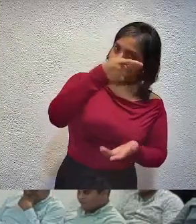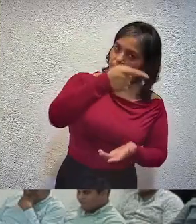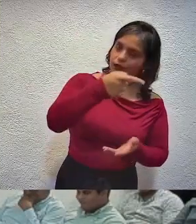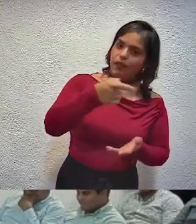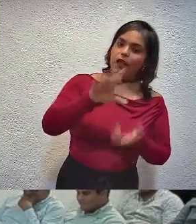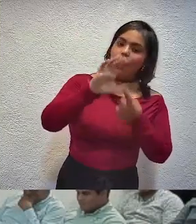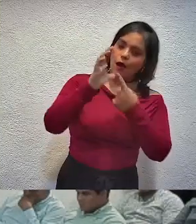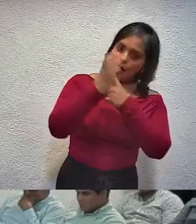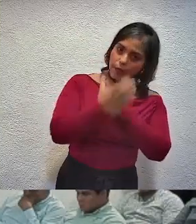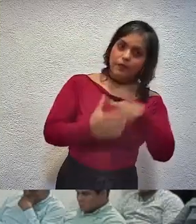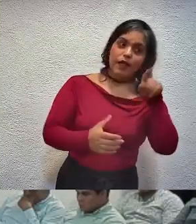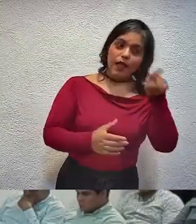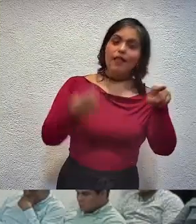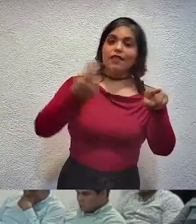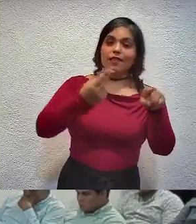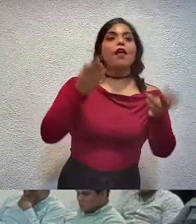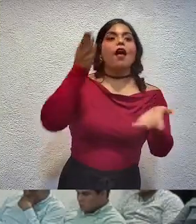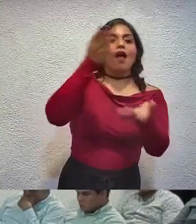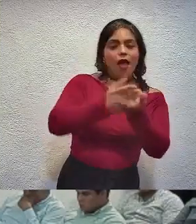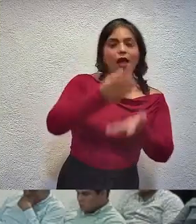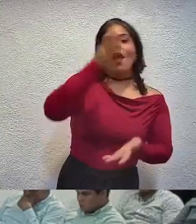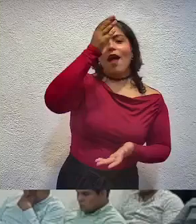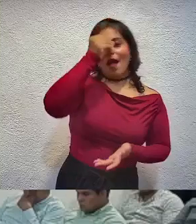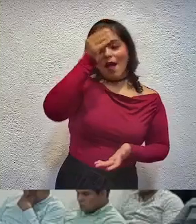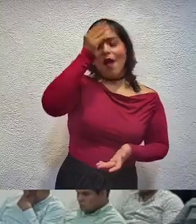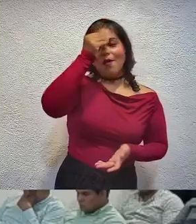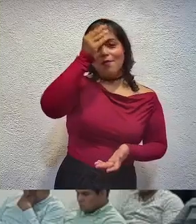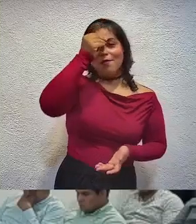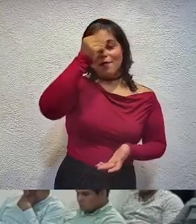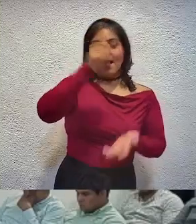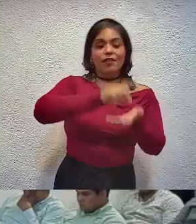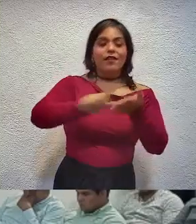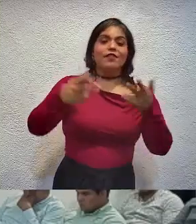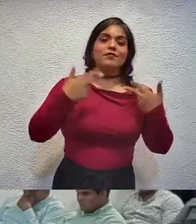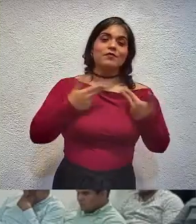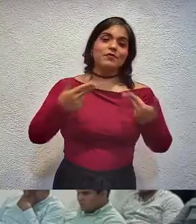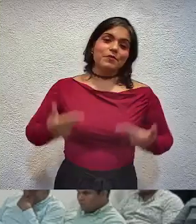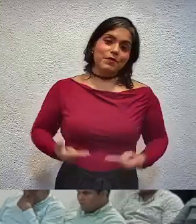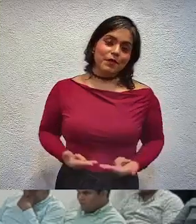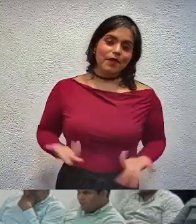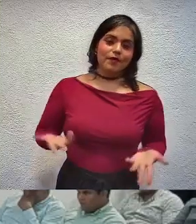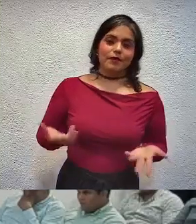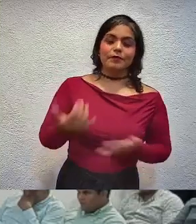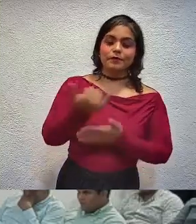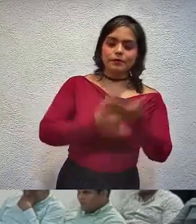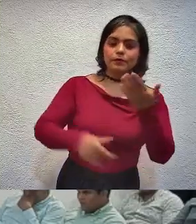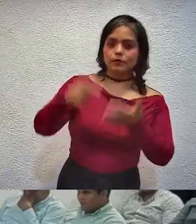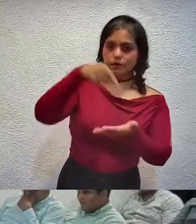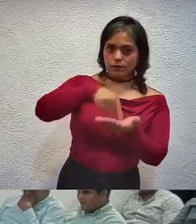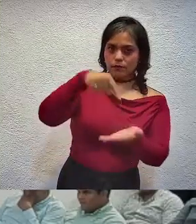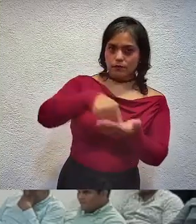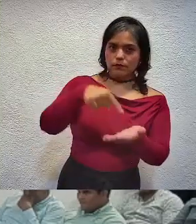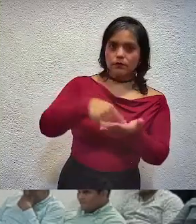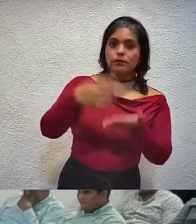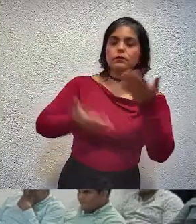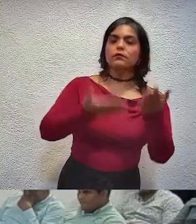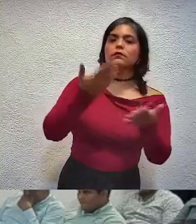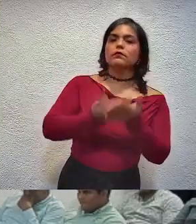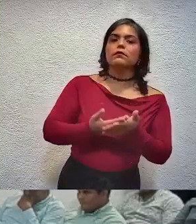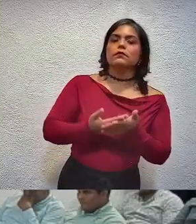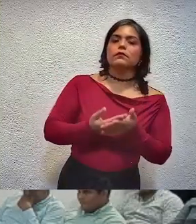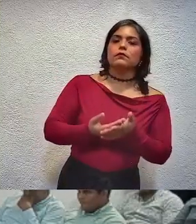Comisión se asegure de que asista a un curso de capacitación sobre derechos humanos, en el proyecto de la cuenta se propone informar a